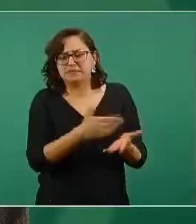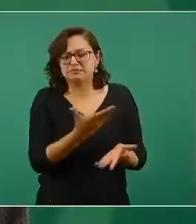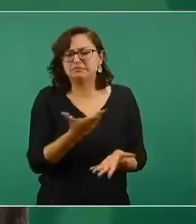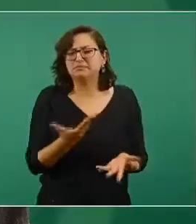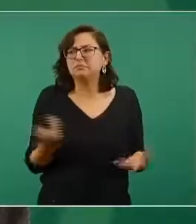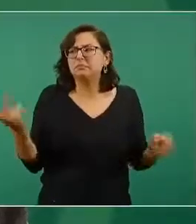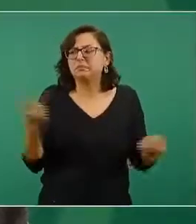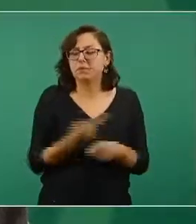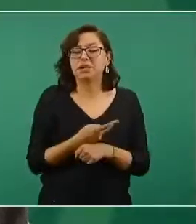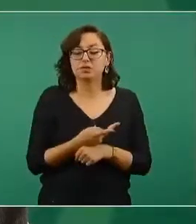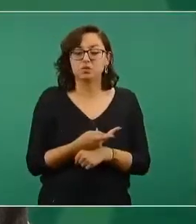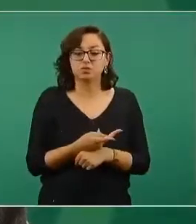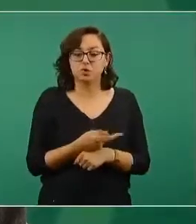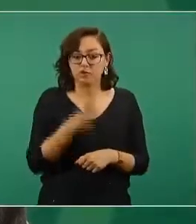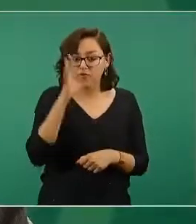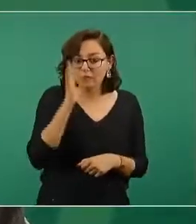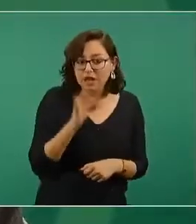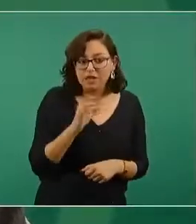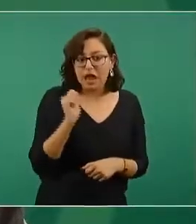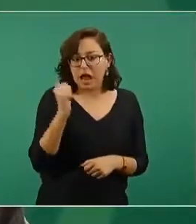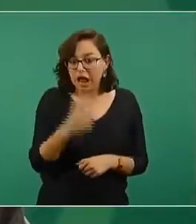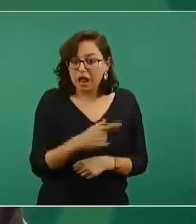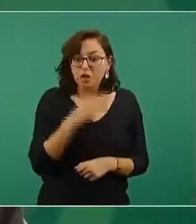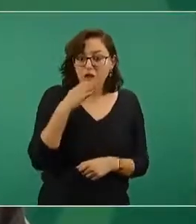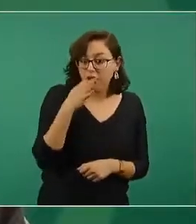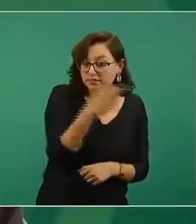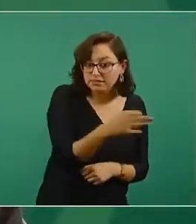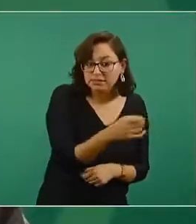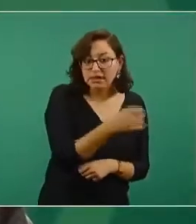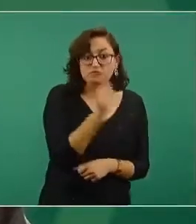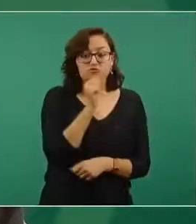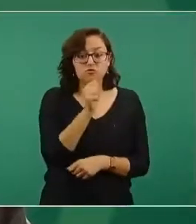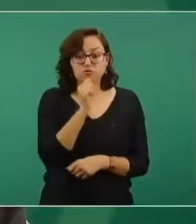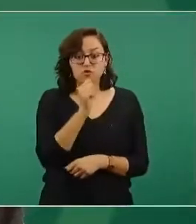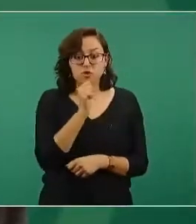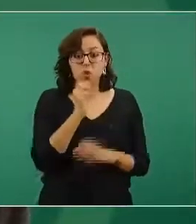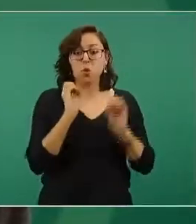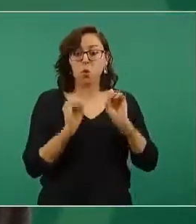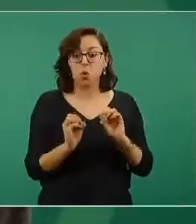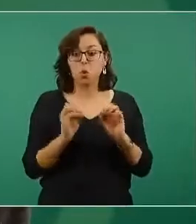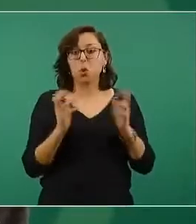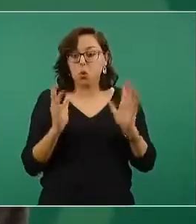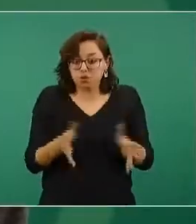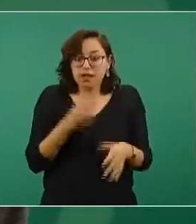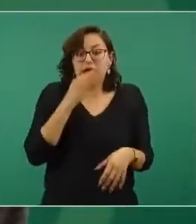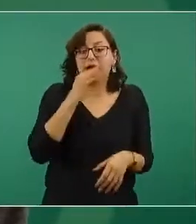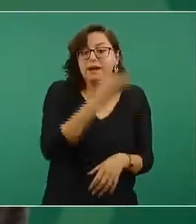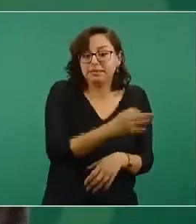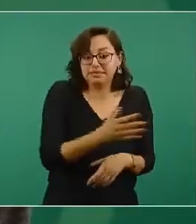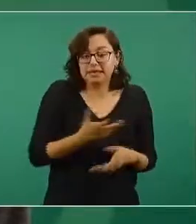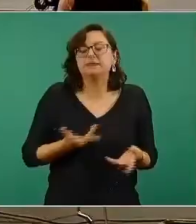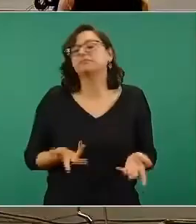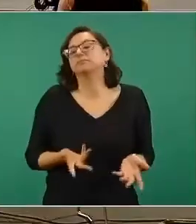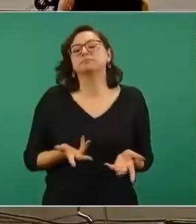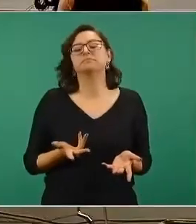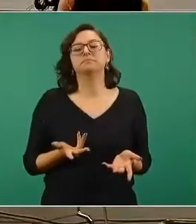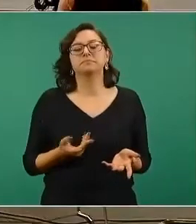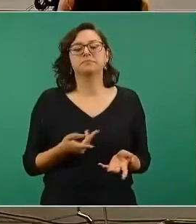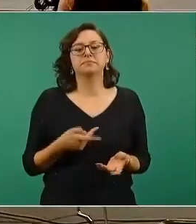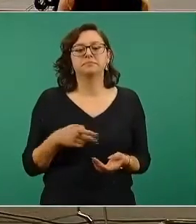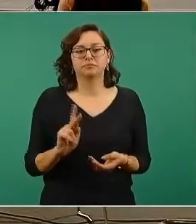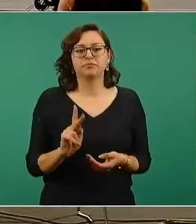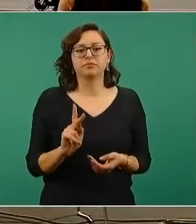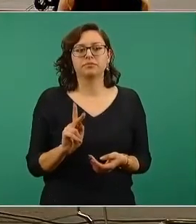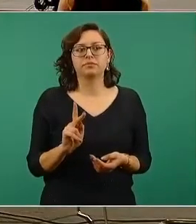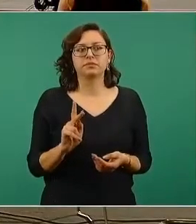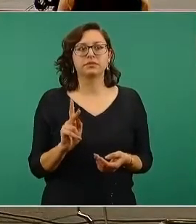CanSino, si hay algún tipo de protocolo en el que diga ya se tiene que abrir. Lo que sí es que